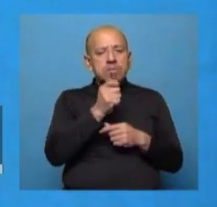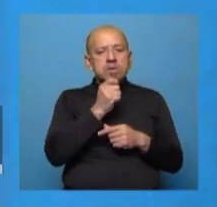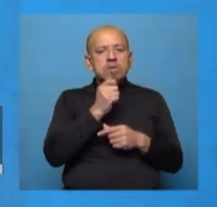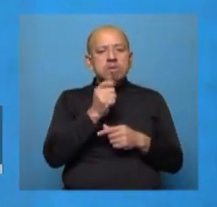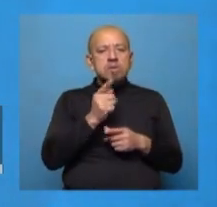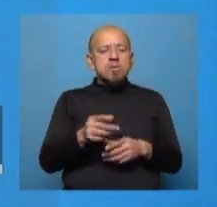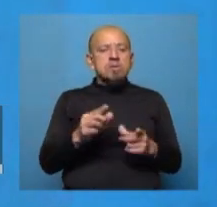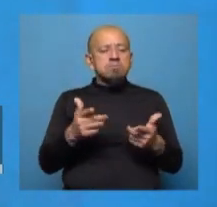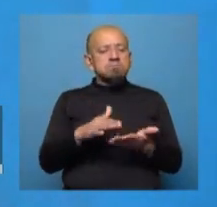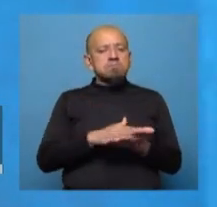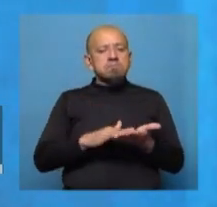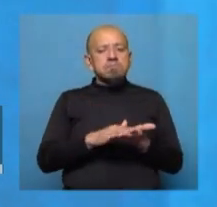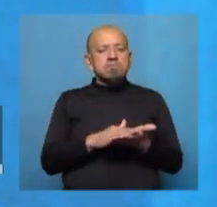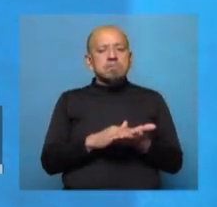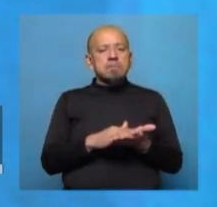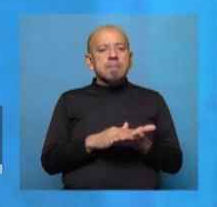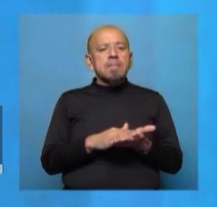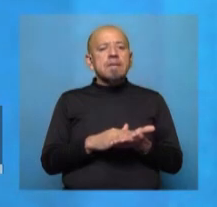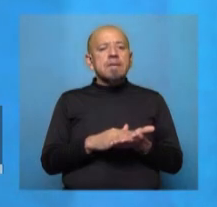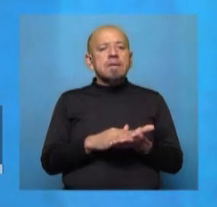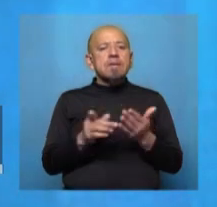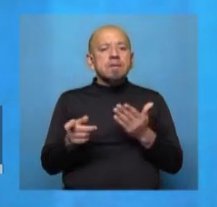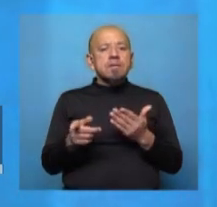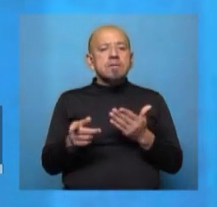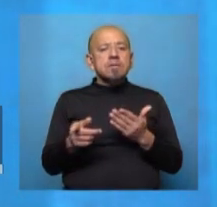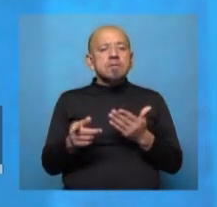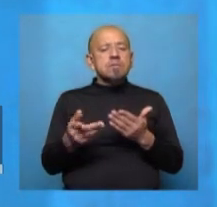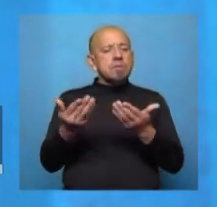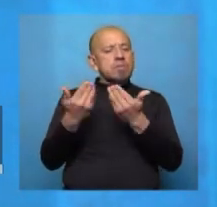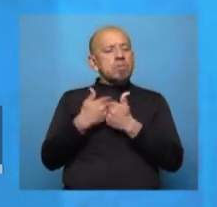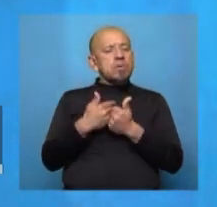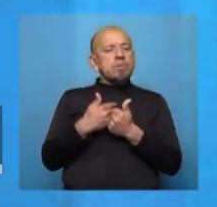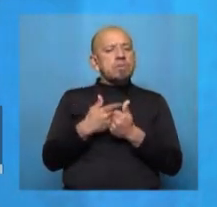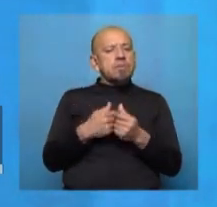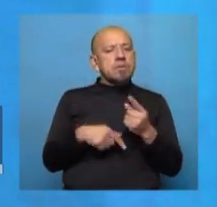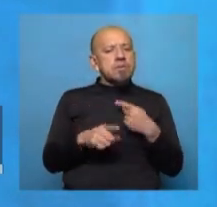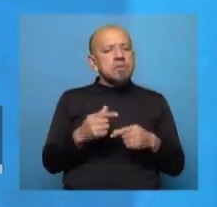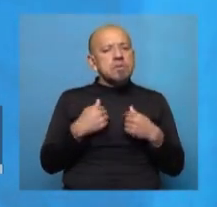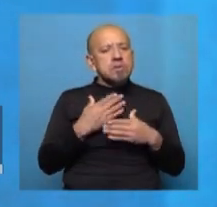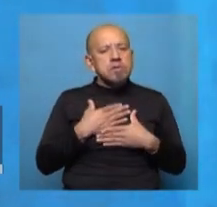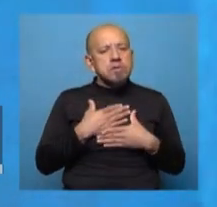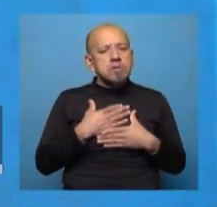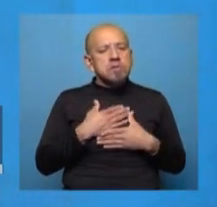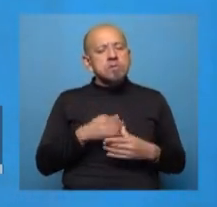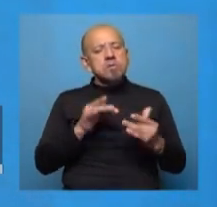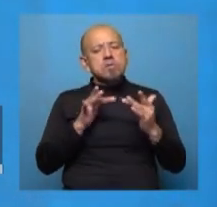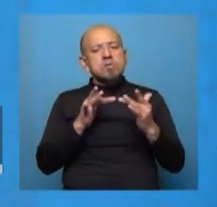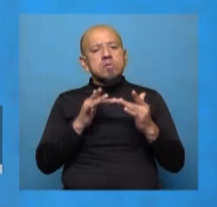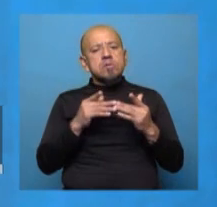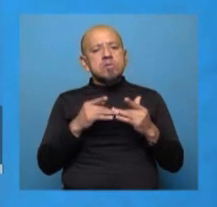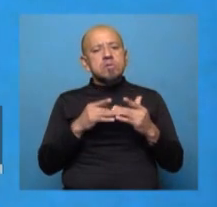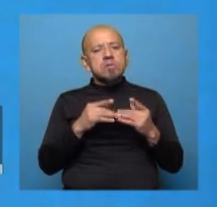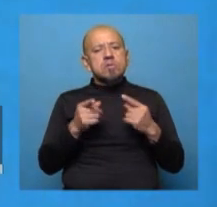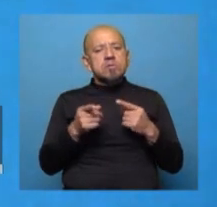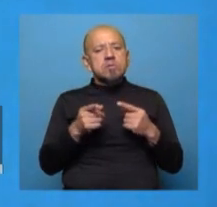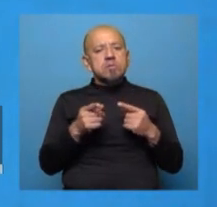sobre esto eh Me alegro que me hagas esta pregunta pero eh yo contacté con con con